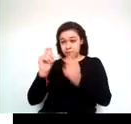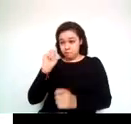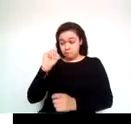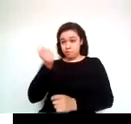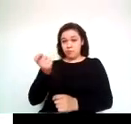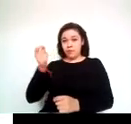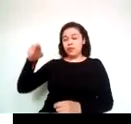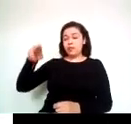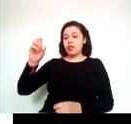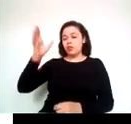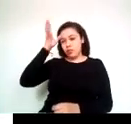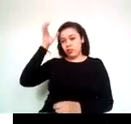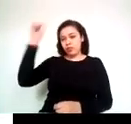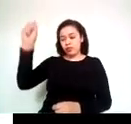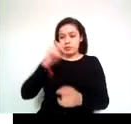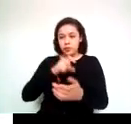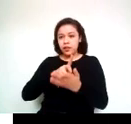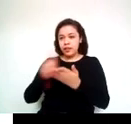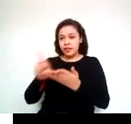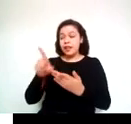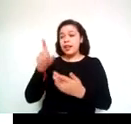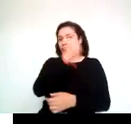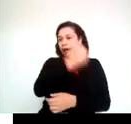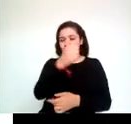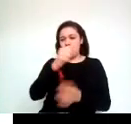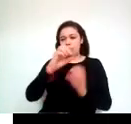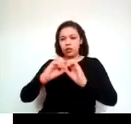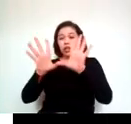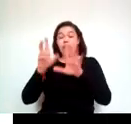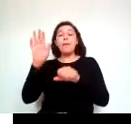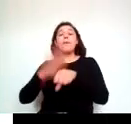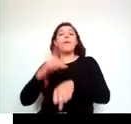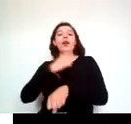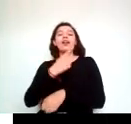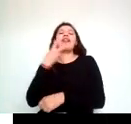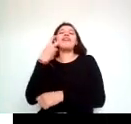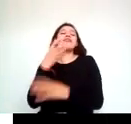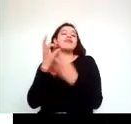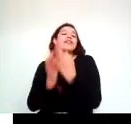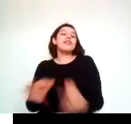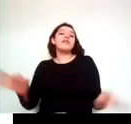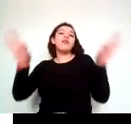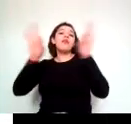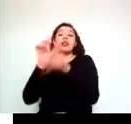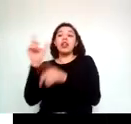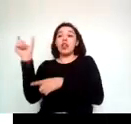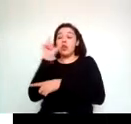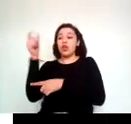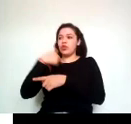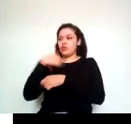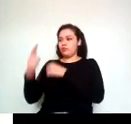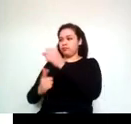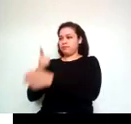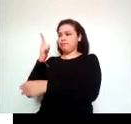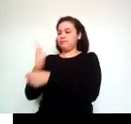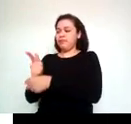encontrar la definición clara de cada uno de ellos, porque es muy importante saber cuándo puede estar sucediendo un tema de violencia